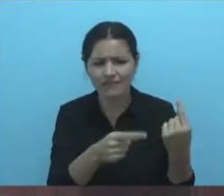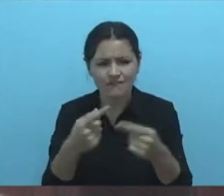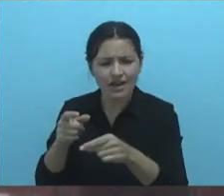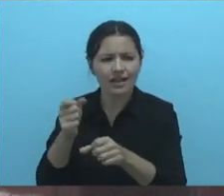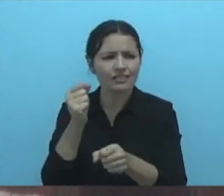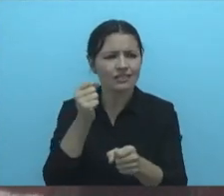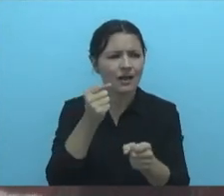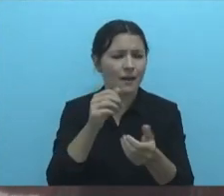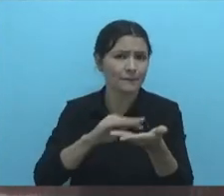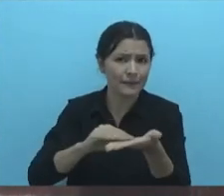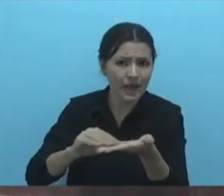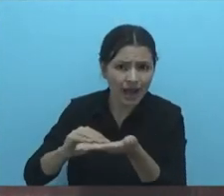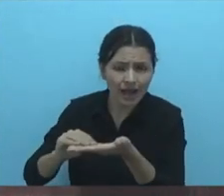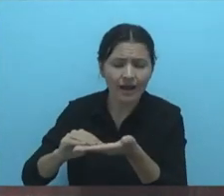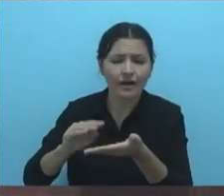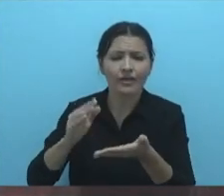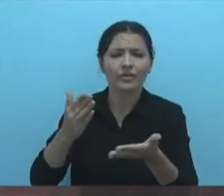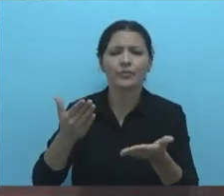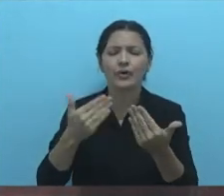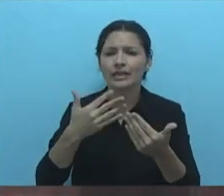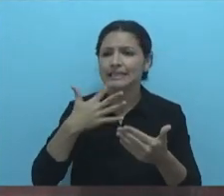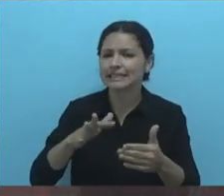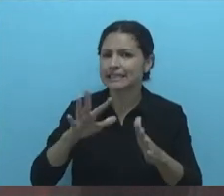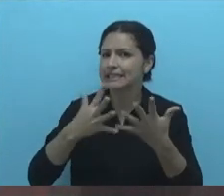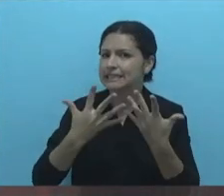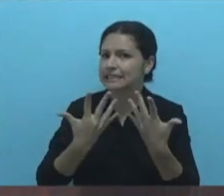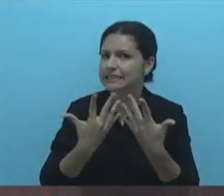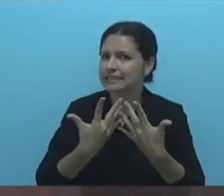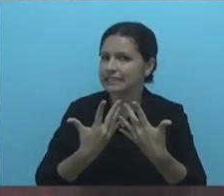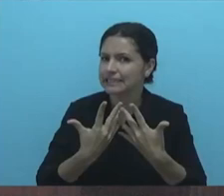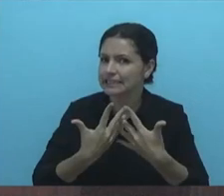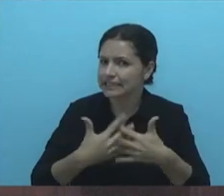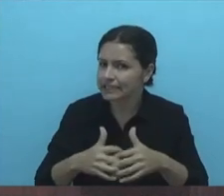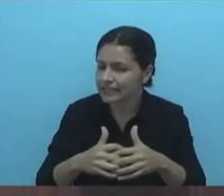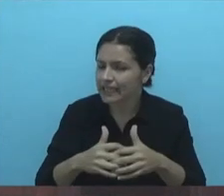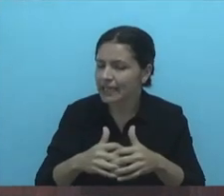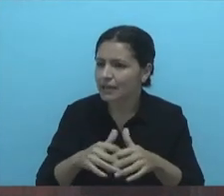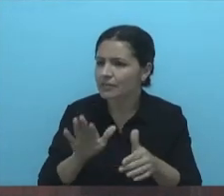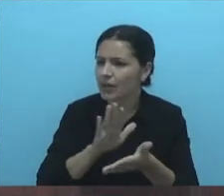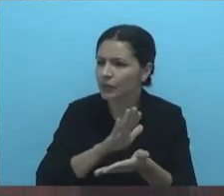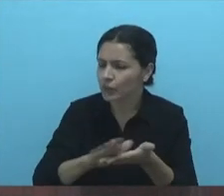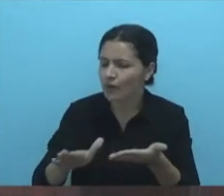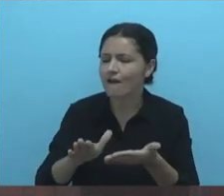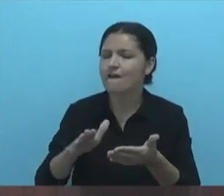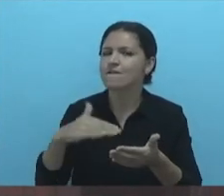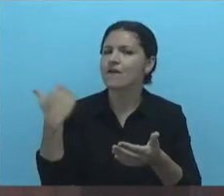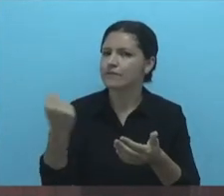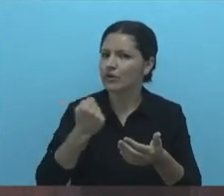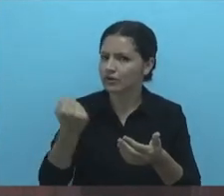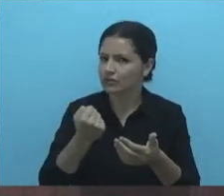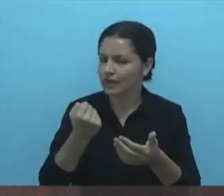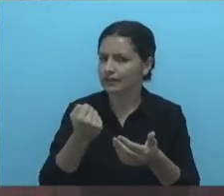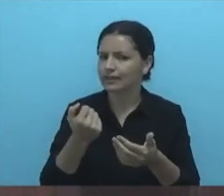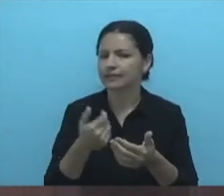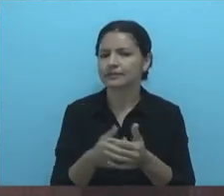a los funcionarios y para que verdaderamente podamos entender que el sistema que tenemos fue positivo y fue un avance respecto de otro contexto histórico pero que